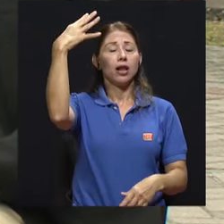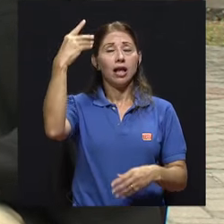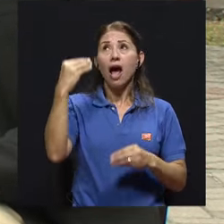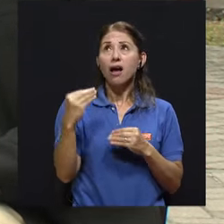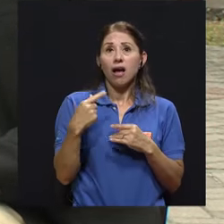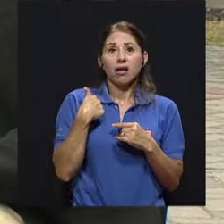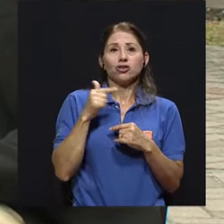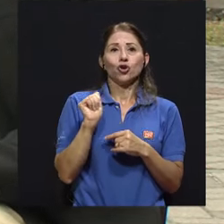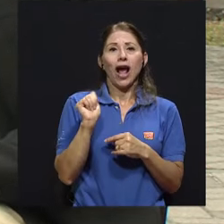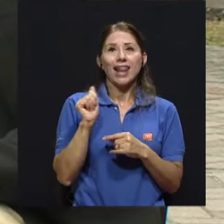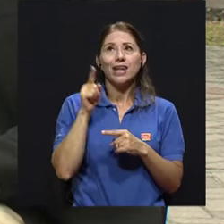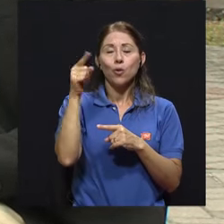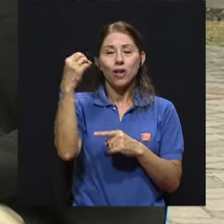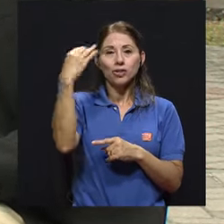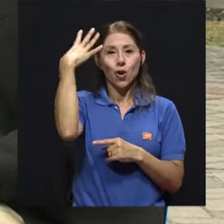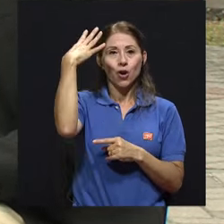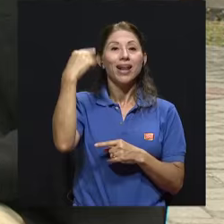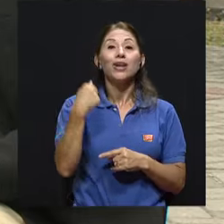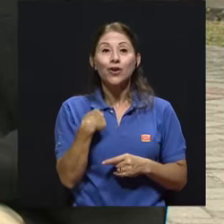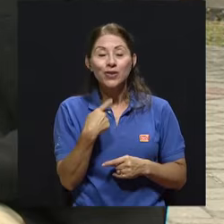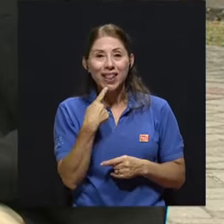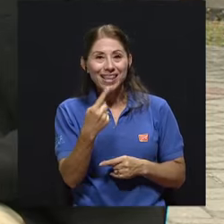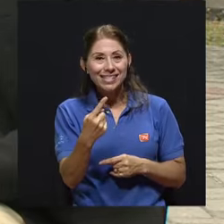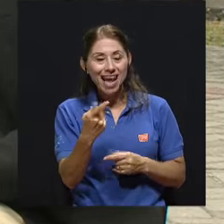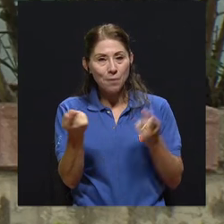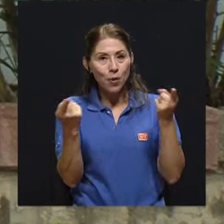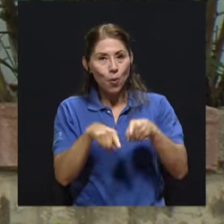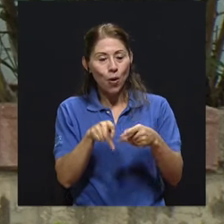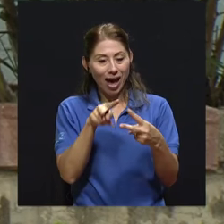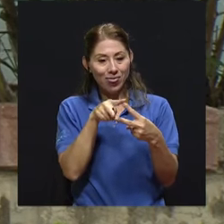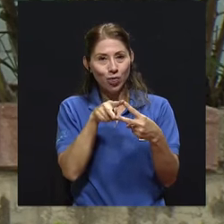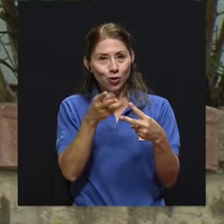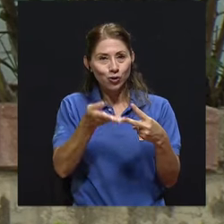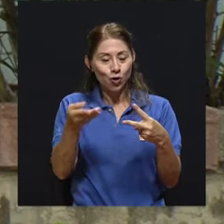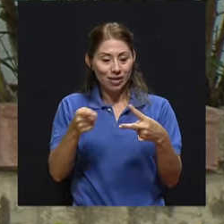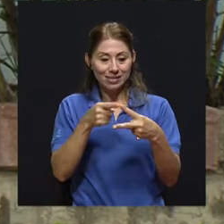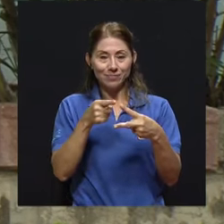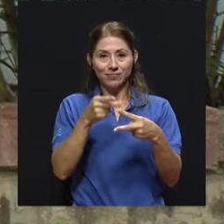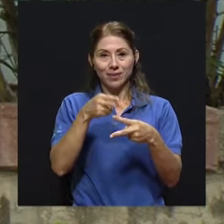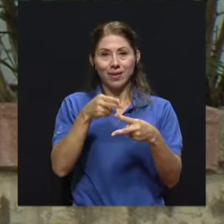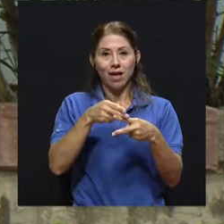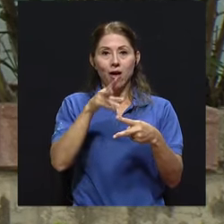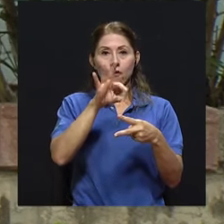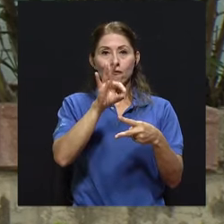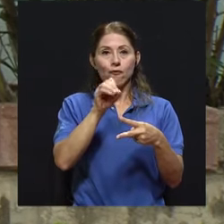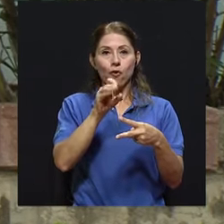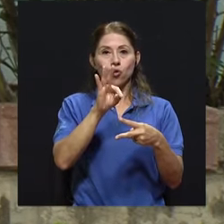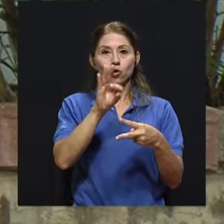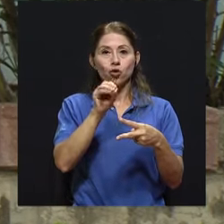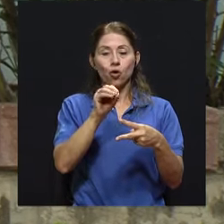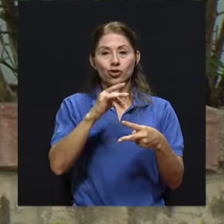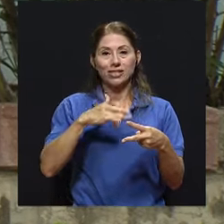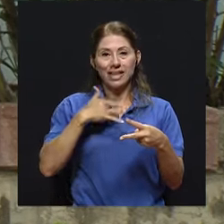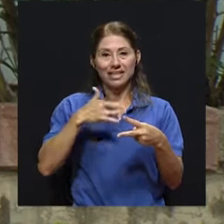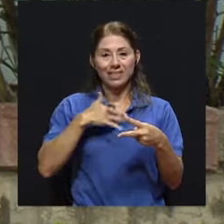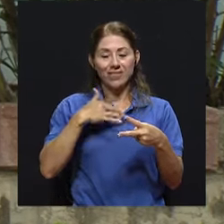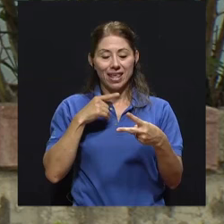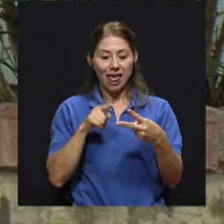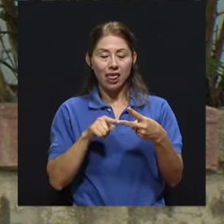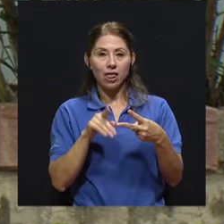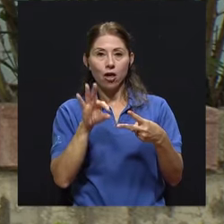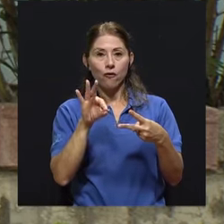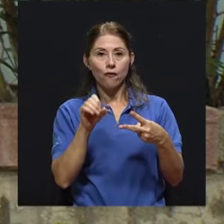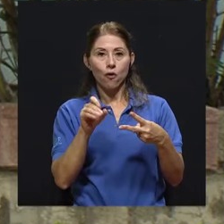real. Es lo que le decía, provoca dos tipos de cosas, lo que se llama fotosensibilidad y fotoalergia.